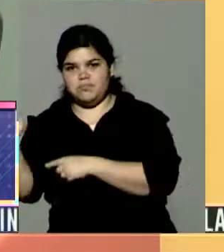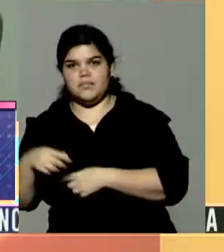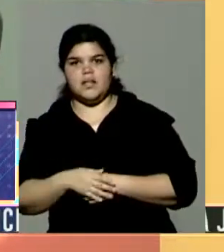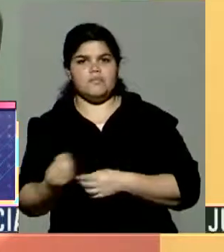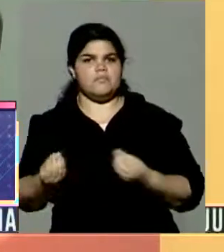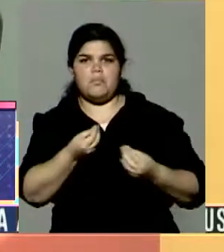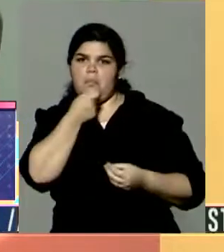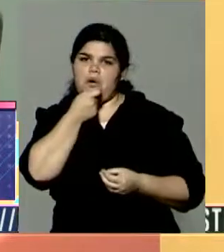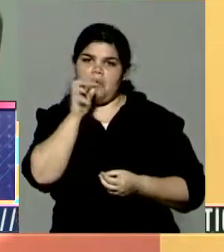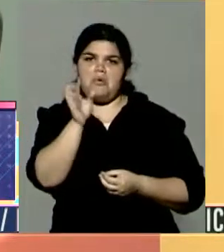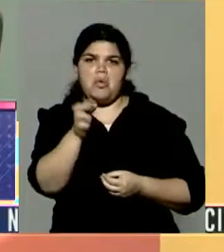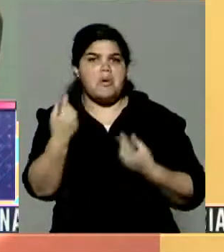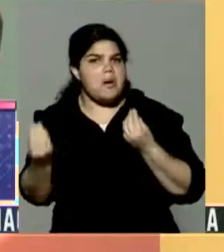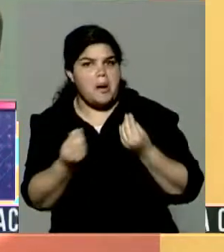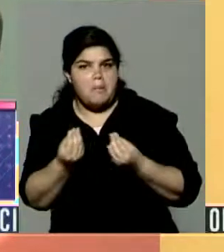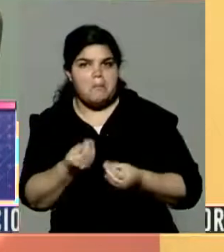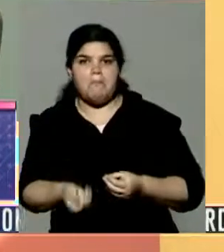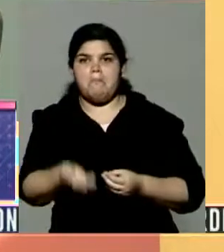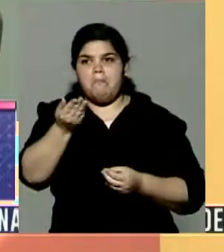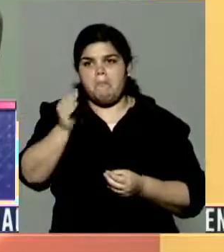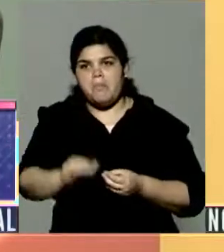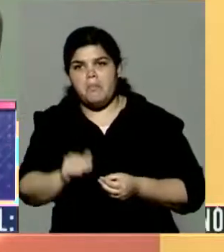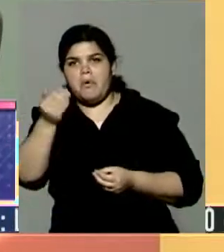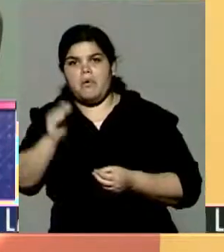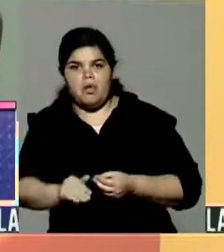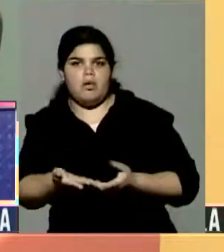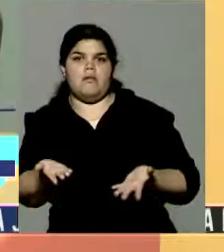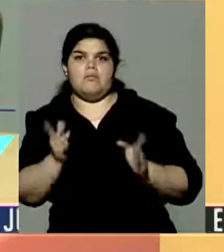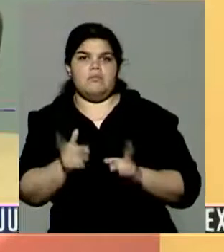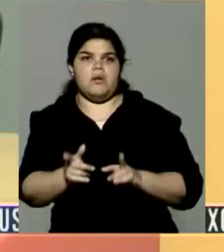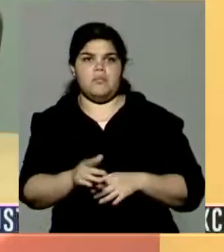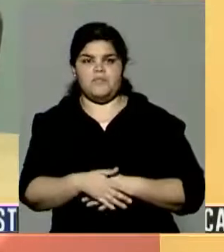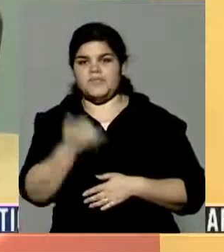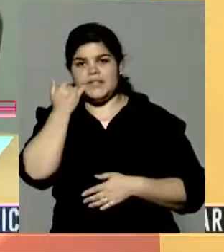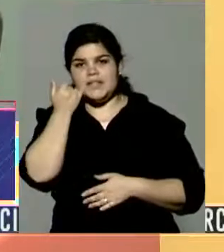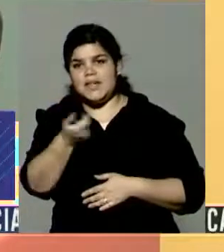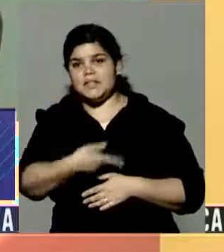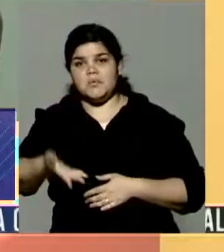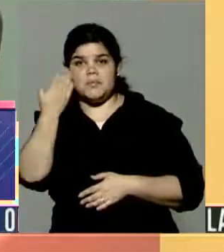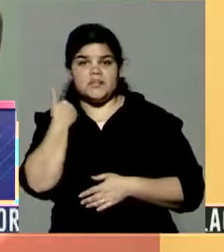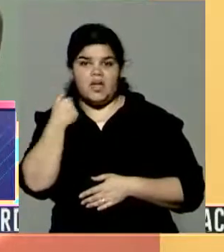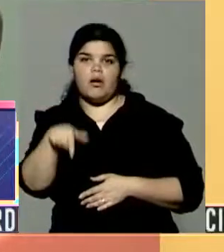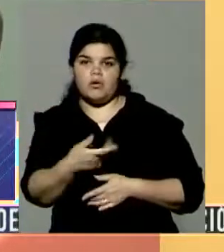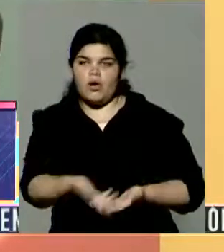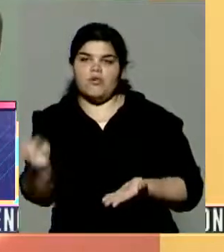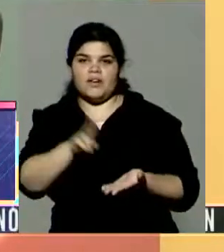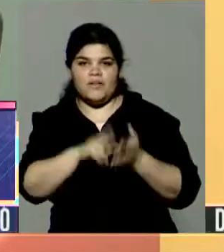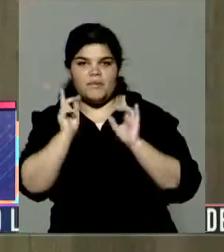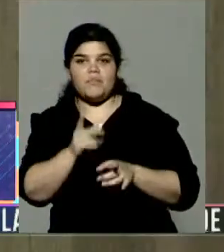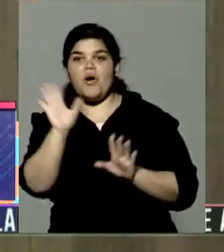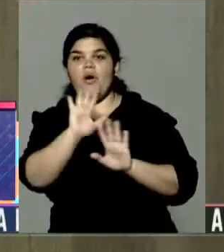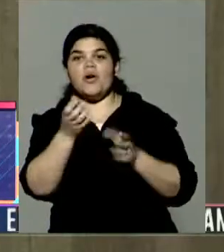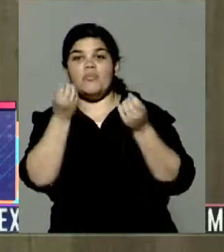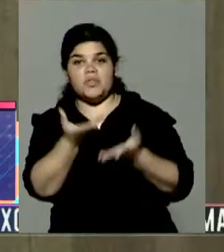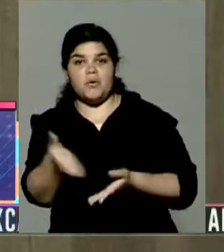sucediendo con el dólar? ¿Centavos más, centavos menos, sube, baja? De esto estuvimos hablando la semana pasada, pero tenemos que volver a hablar de eso. ¿Cómo estás, José?